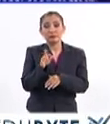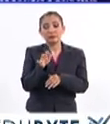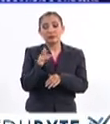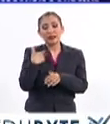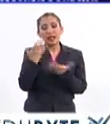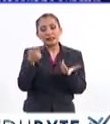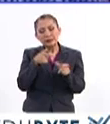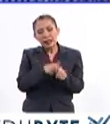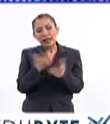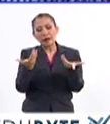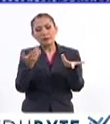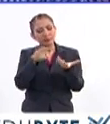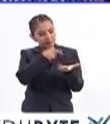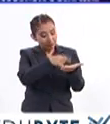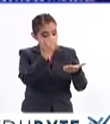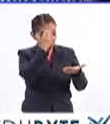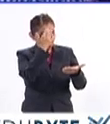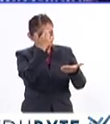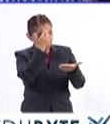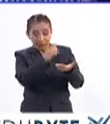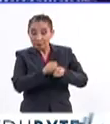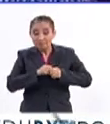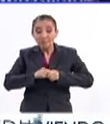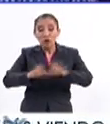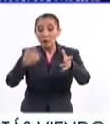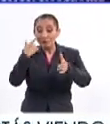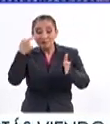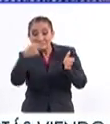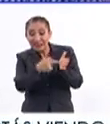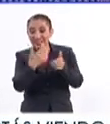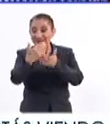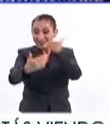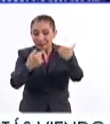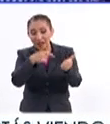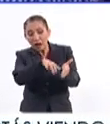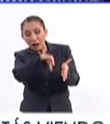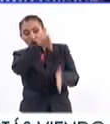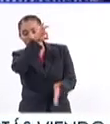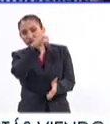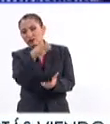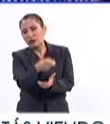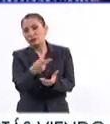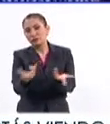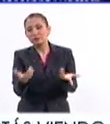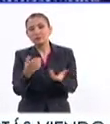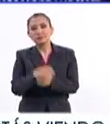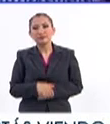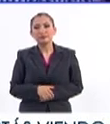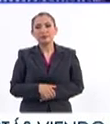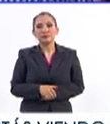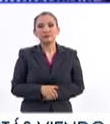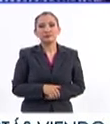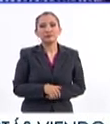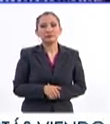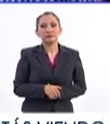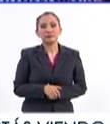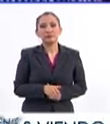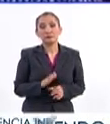que se siga transmitiendo, digamos, este conocimiento, estos avances en el conocimiento,